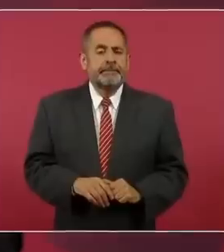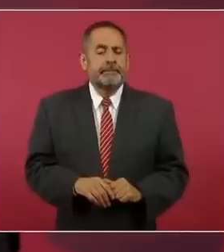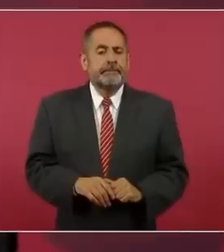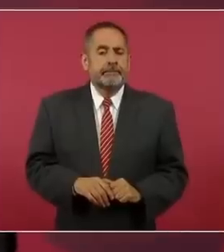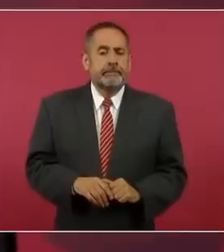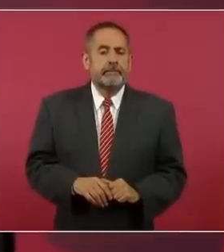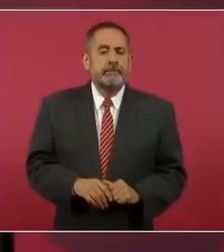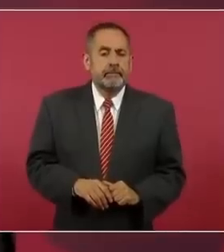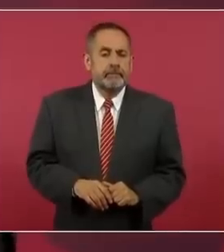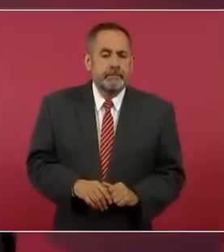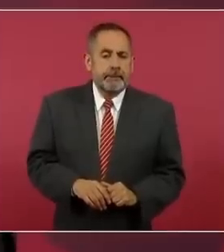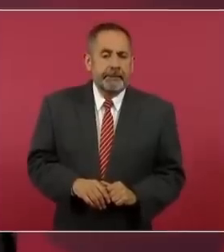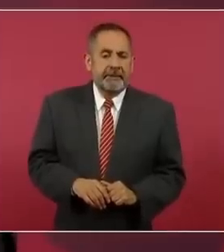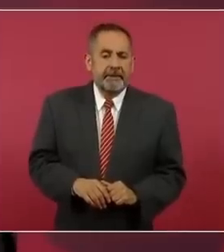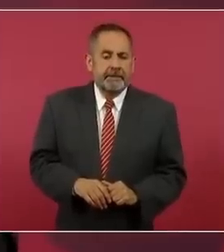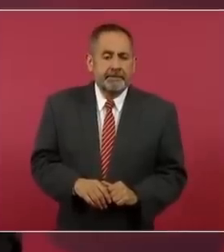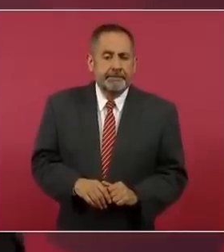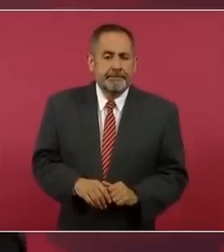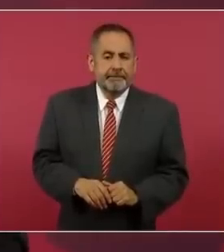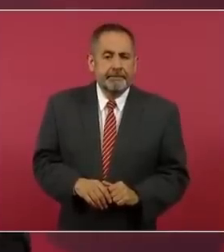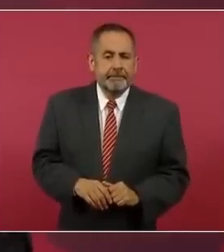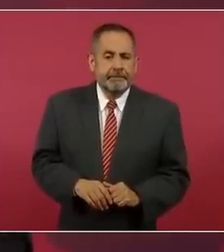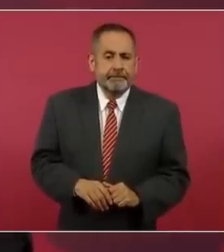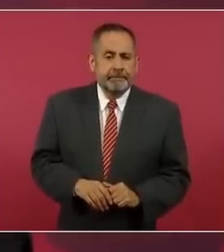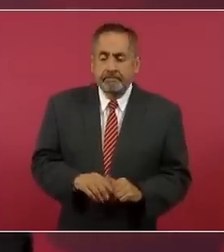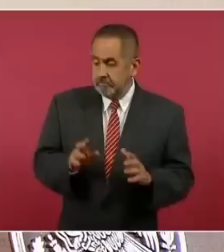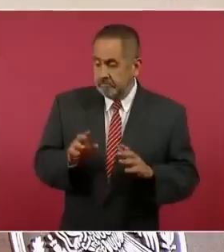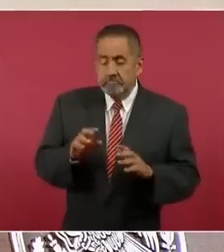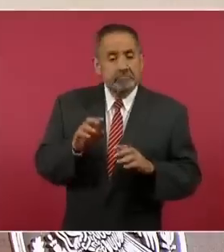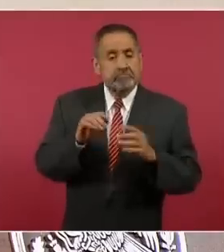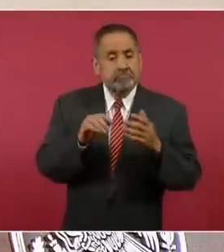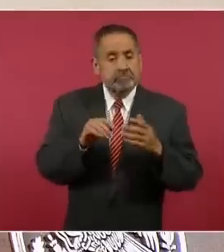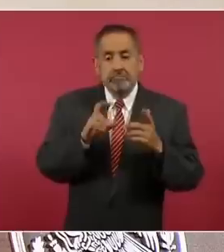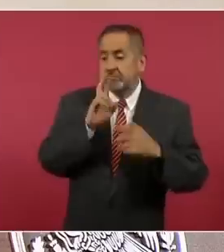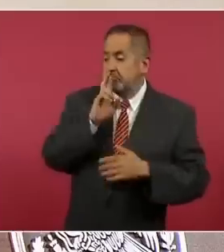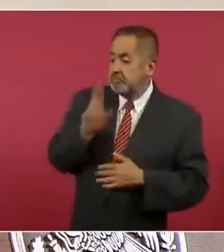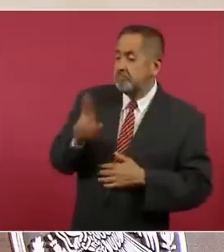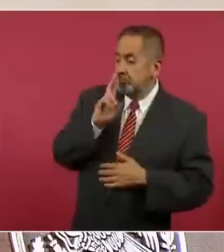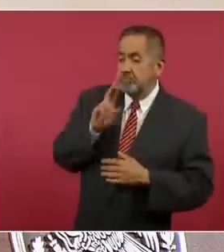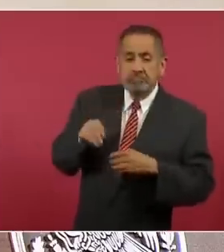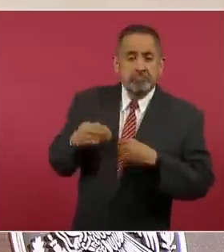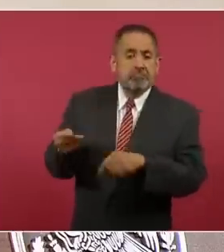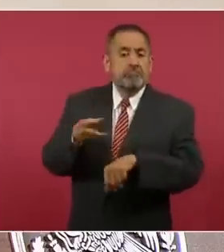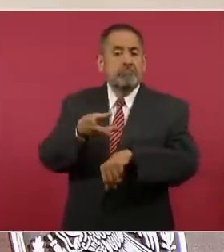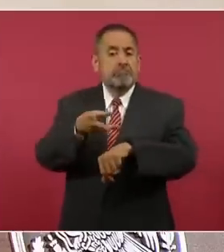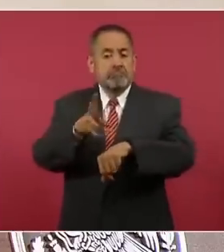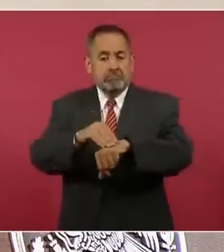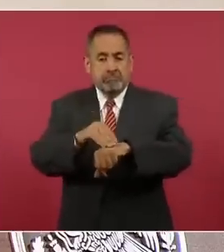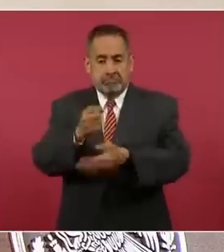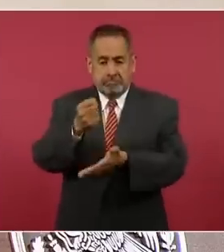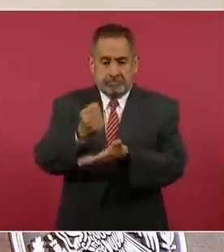y ya se está dando respuestas, se están dando permisos.